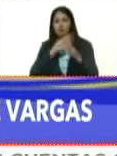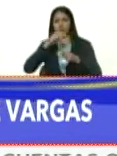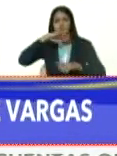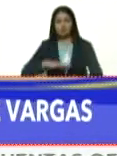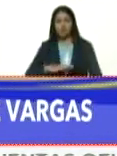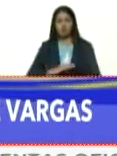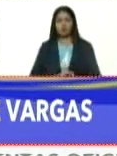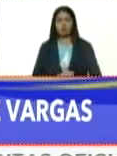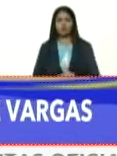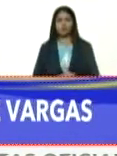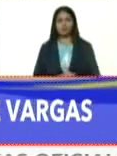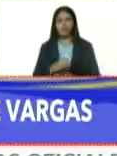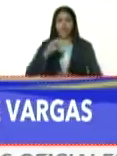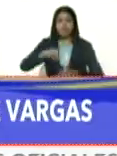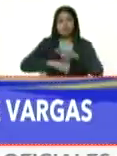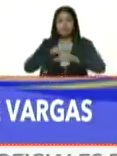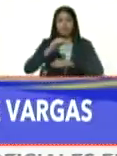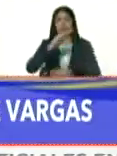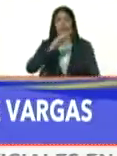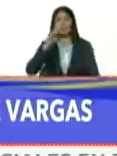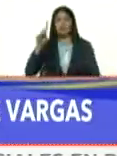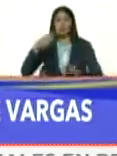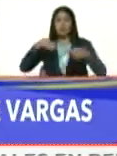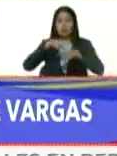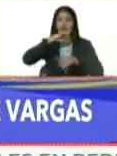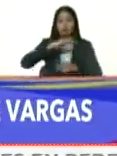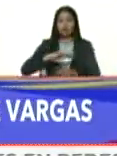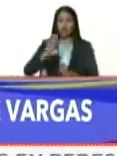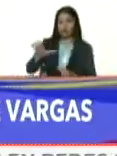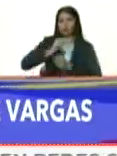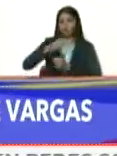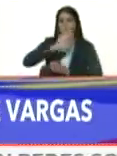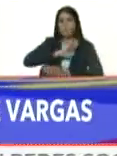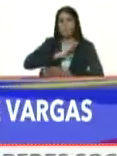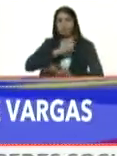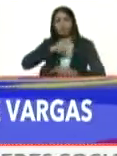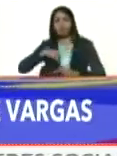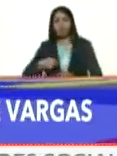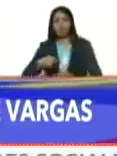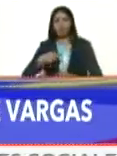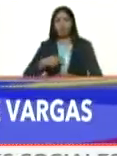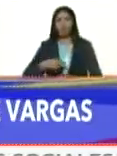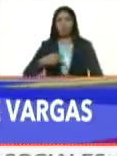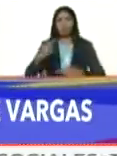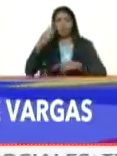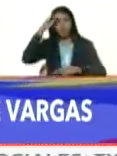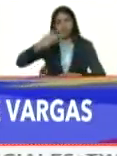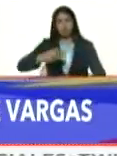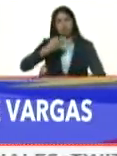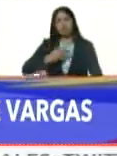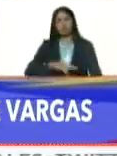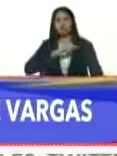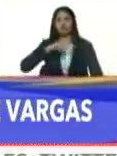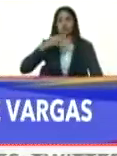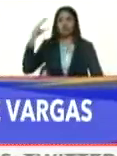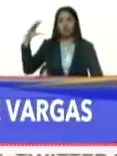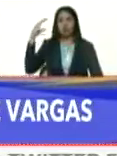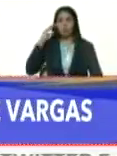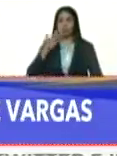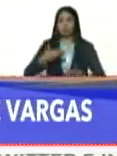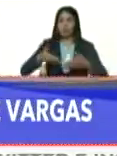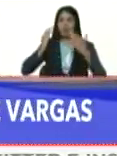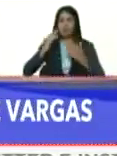histórica en este siglo XXI. La historia nos pertenece. Fuerzas militares de Colombia,